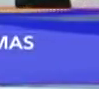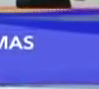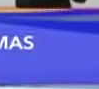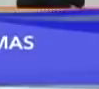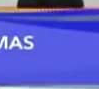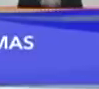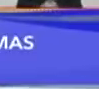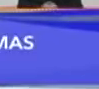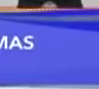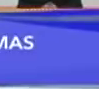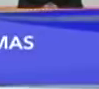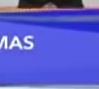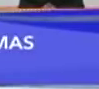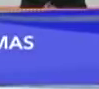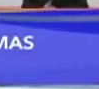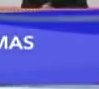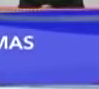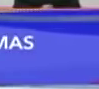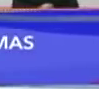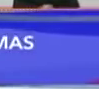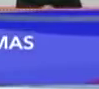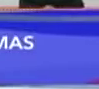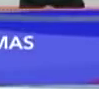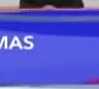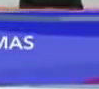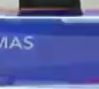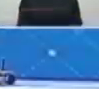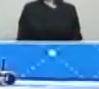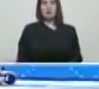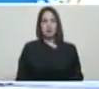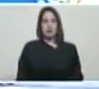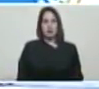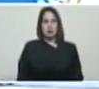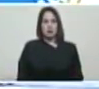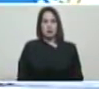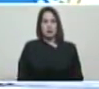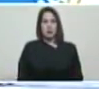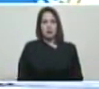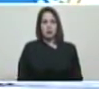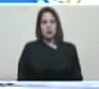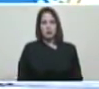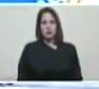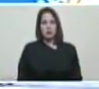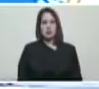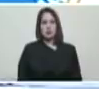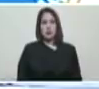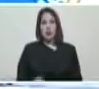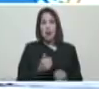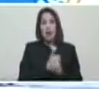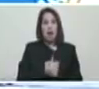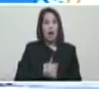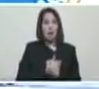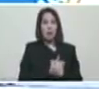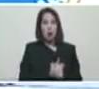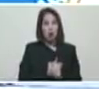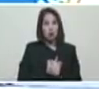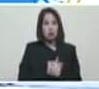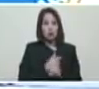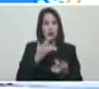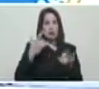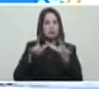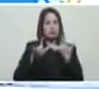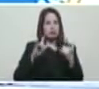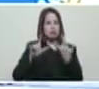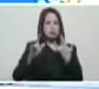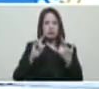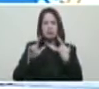marea repitamos con Chávez y José Martí Amor con amor se paga